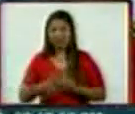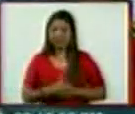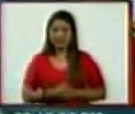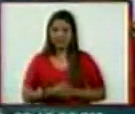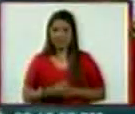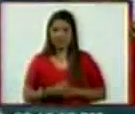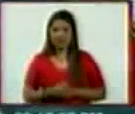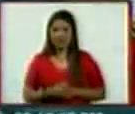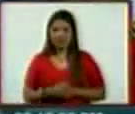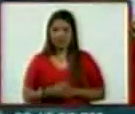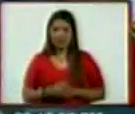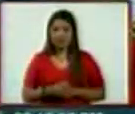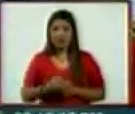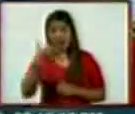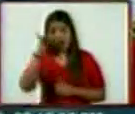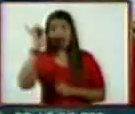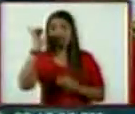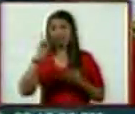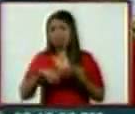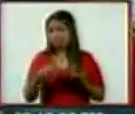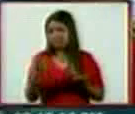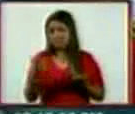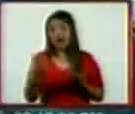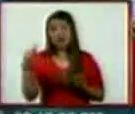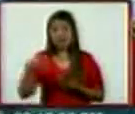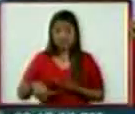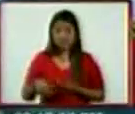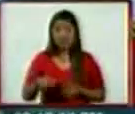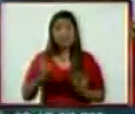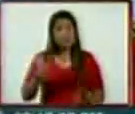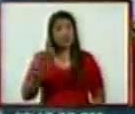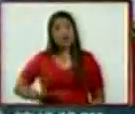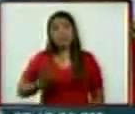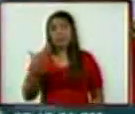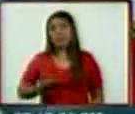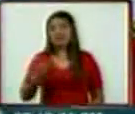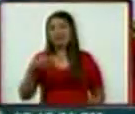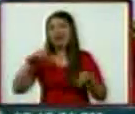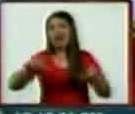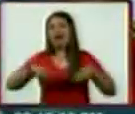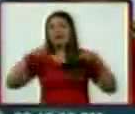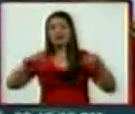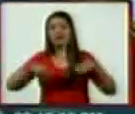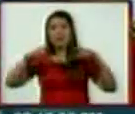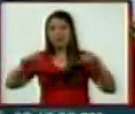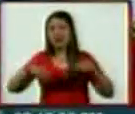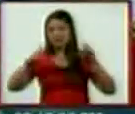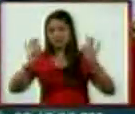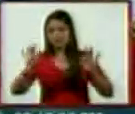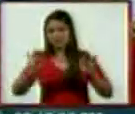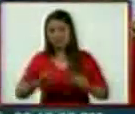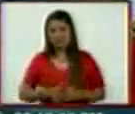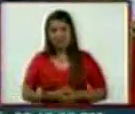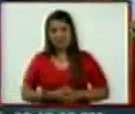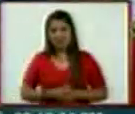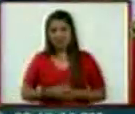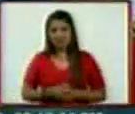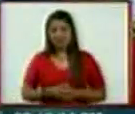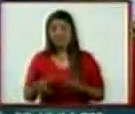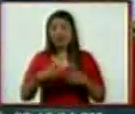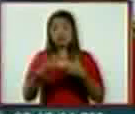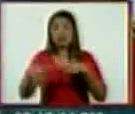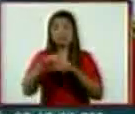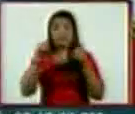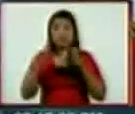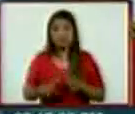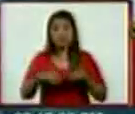de ganadería. Es un Estado fundamentalmente agrícola. Y el ministro pues, de